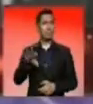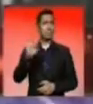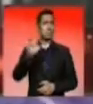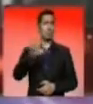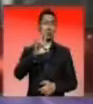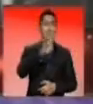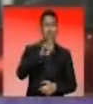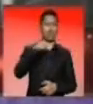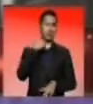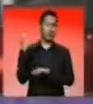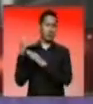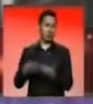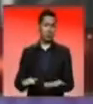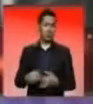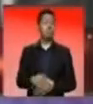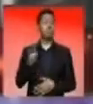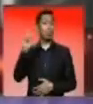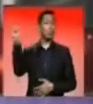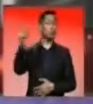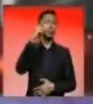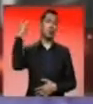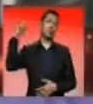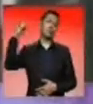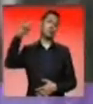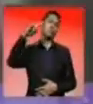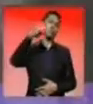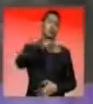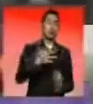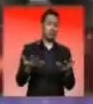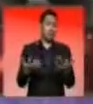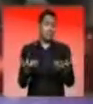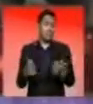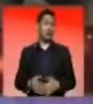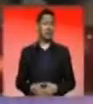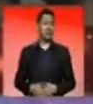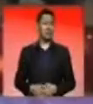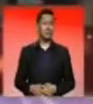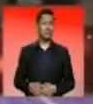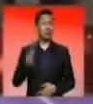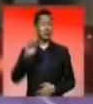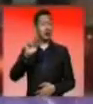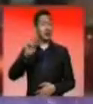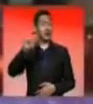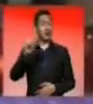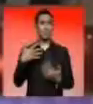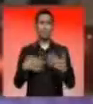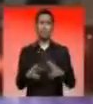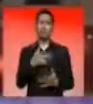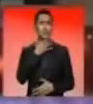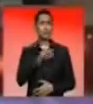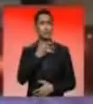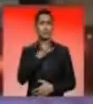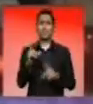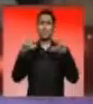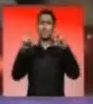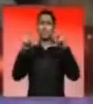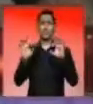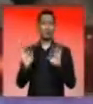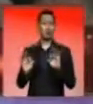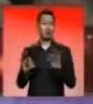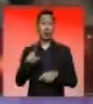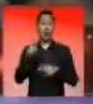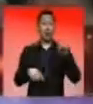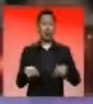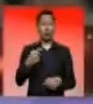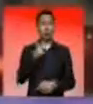1937 durante su reto de dar la vuelta al mundo sobre la línea ecuatorial. Seguidores de Rihanna están encantados con las fotos y algunos hasta